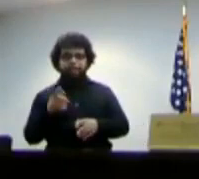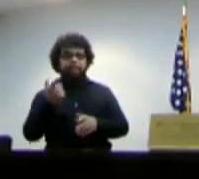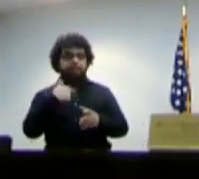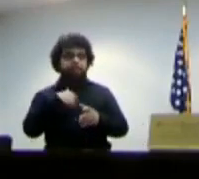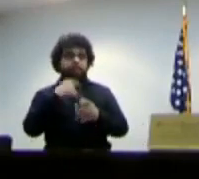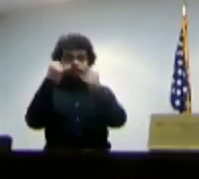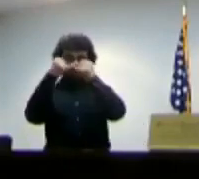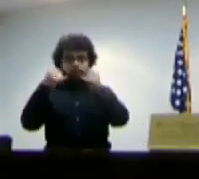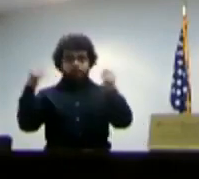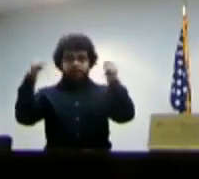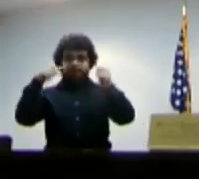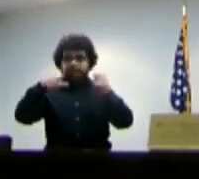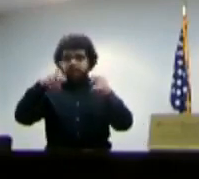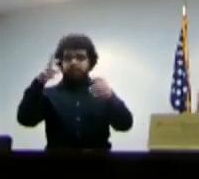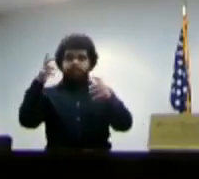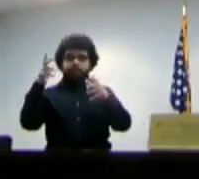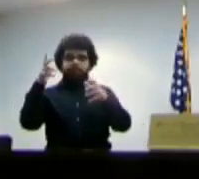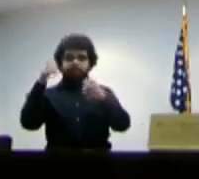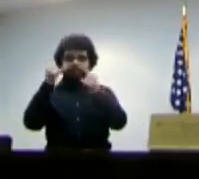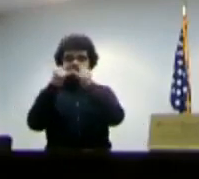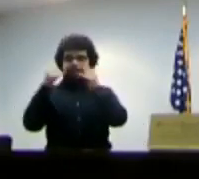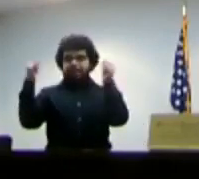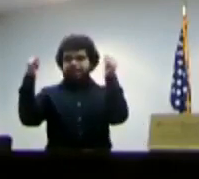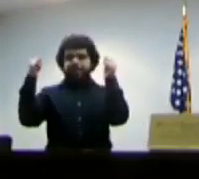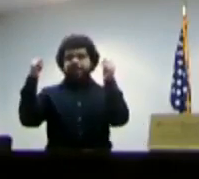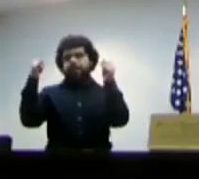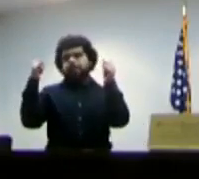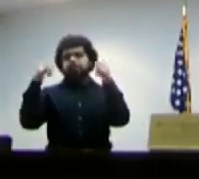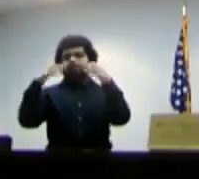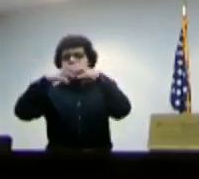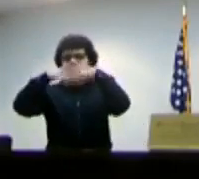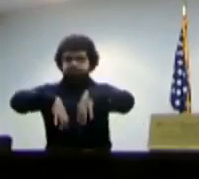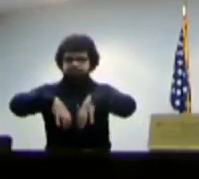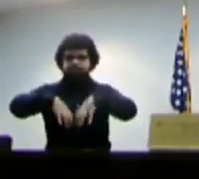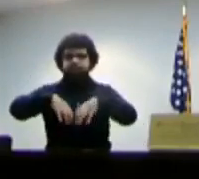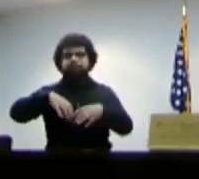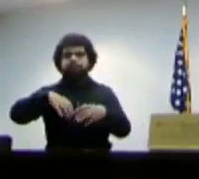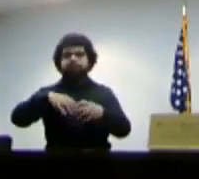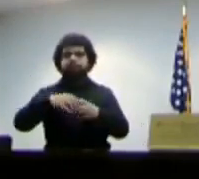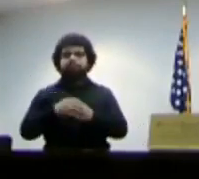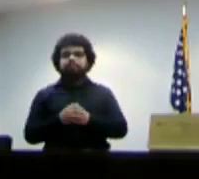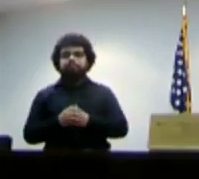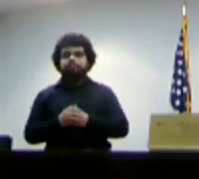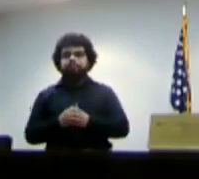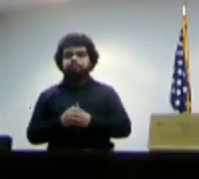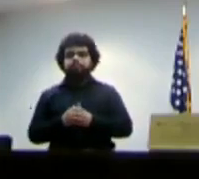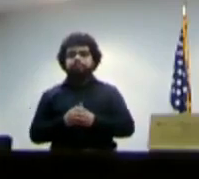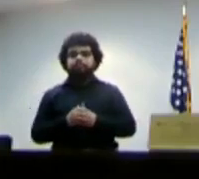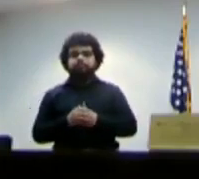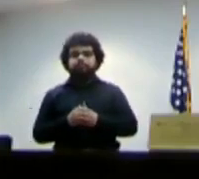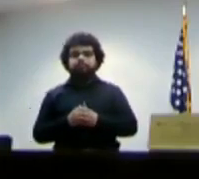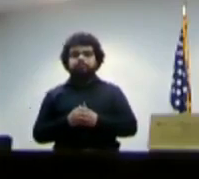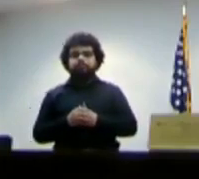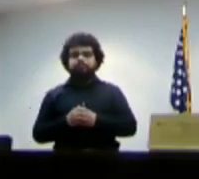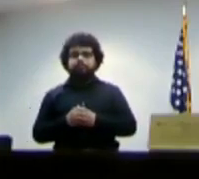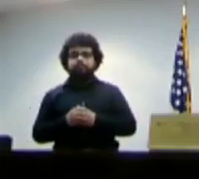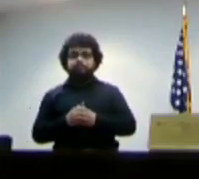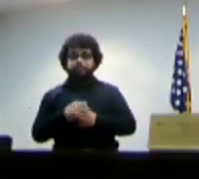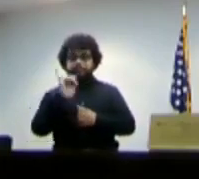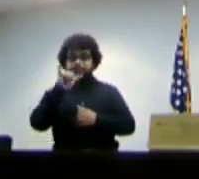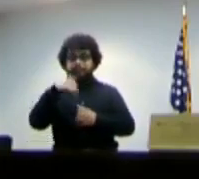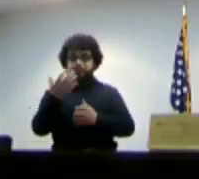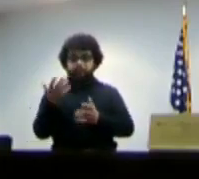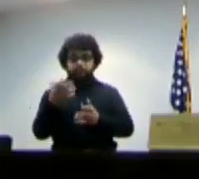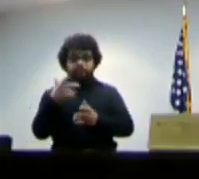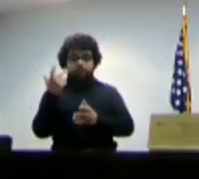falló. Una línea de alto voltaje. De alto voltaje. Una línea de transmisión de alto voltaje falló. Eso fue durante el